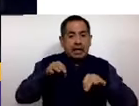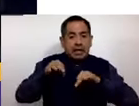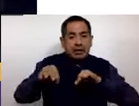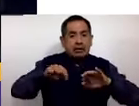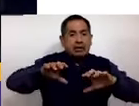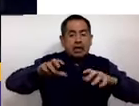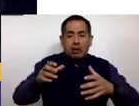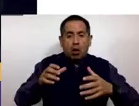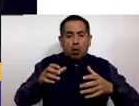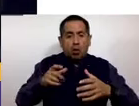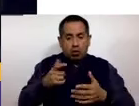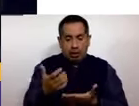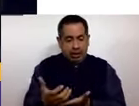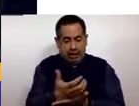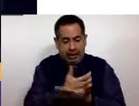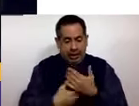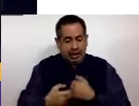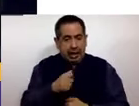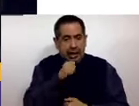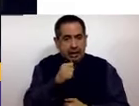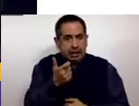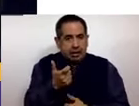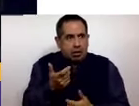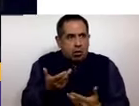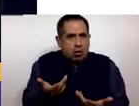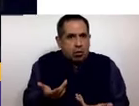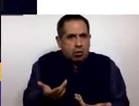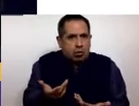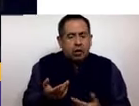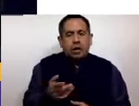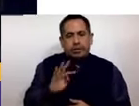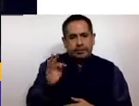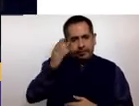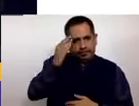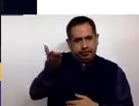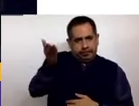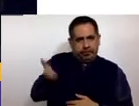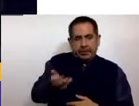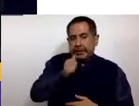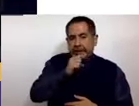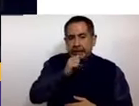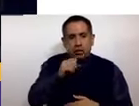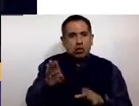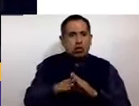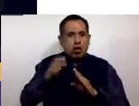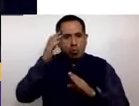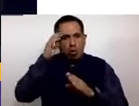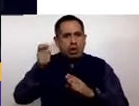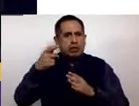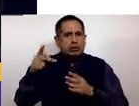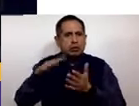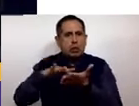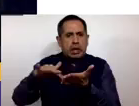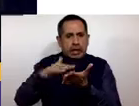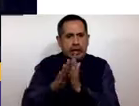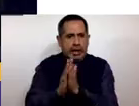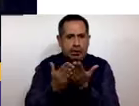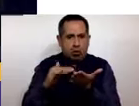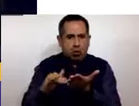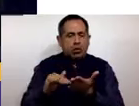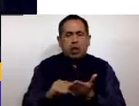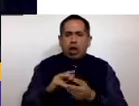no remunerados. Para quienes no conozcan a Alejandra o no hayan tenido la oportunidad de leer su libro, les comparto